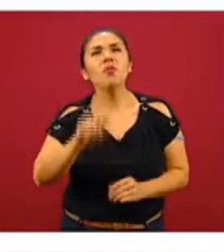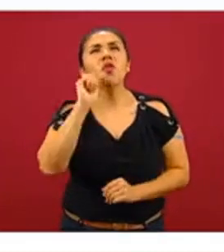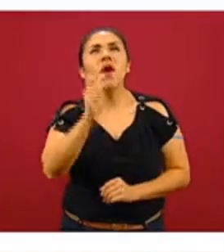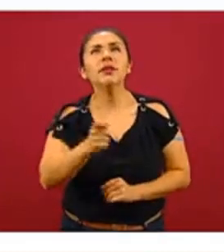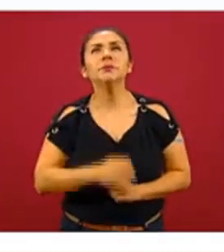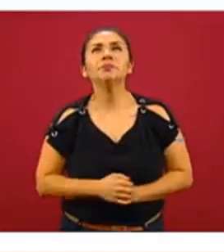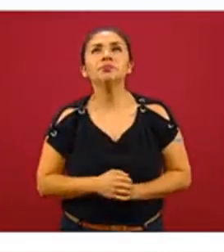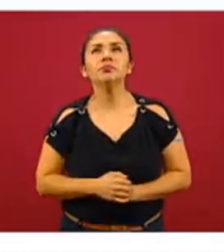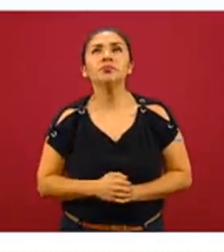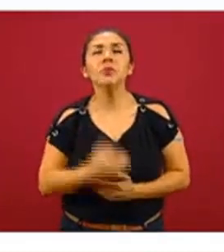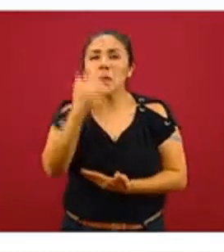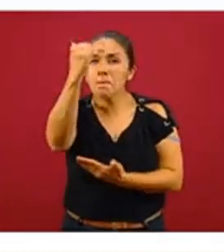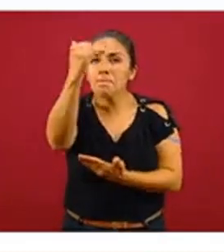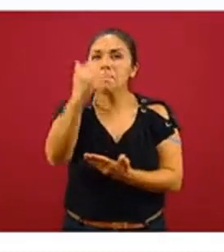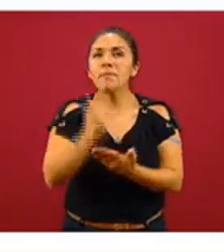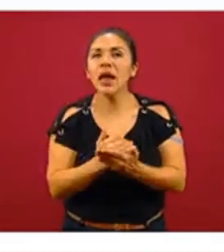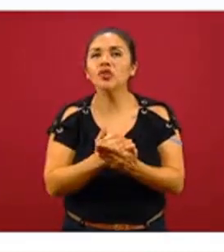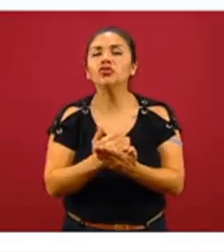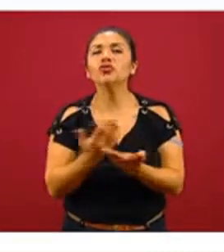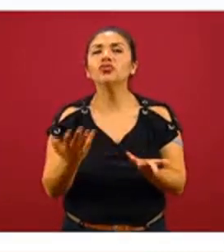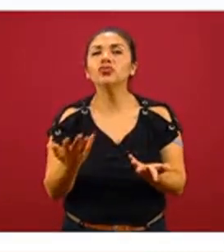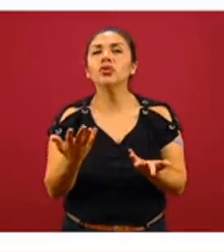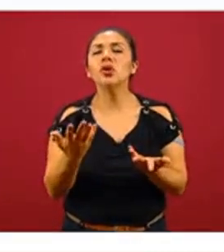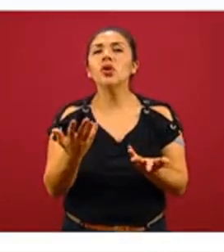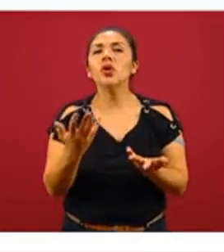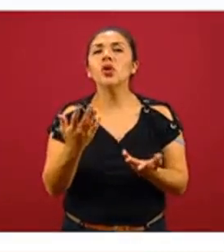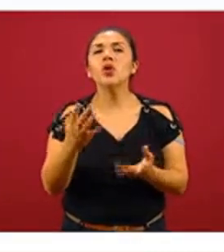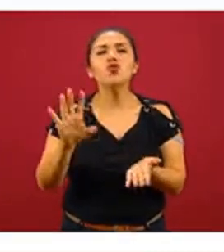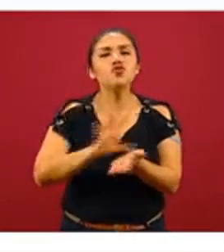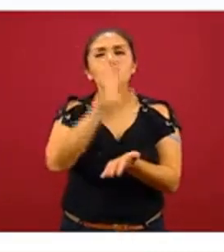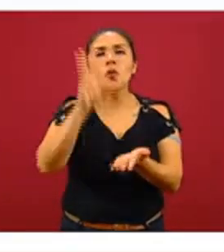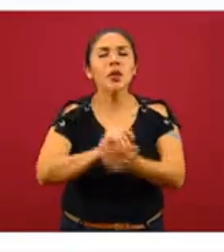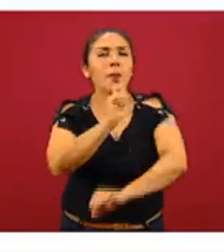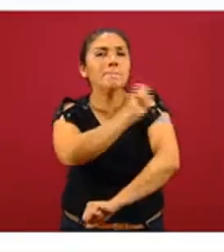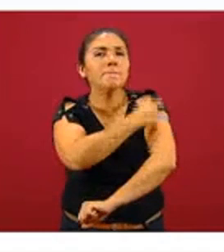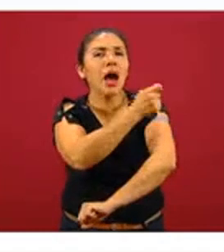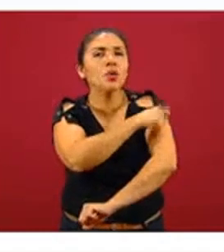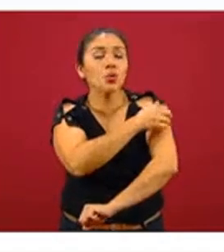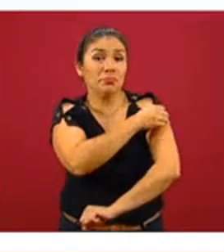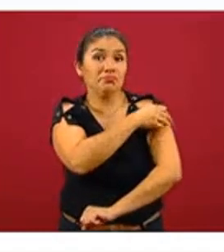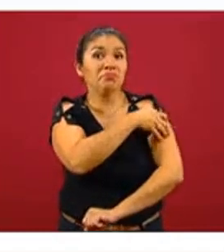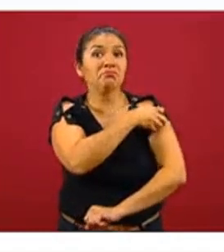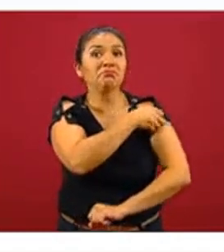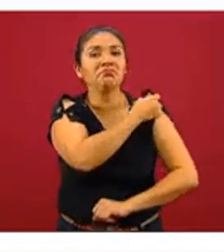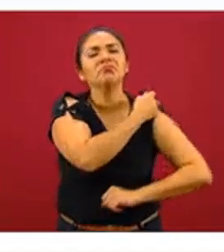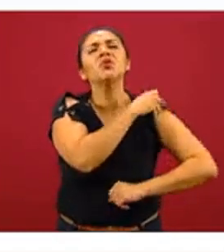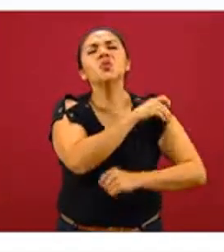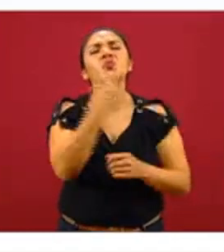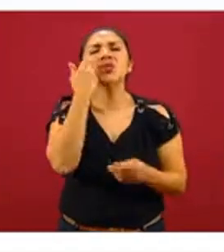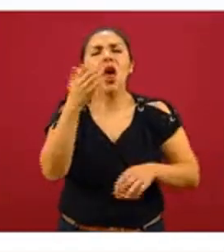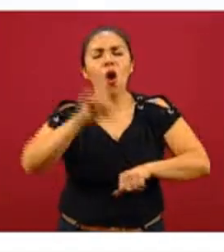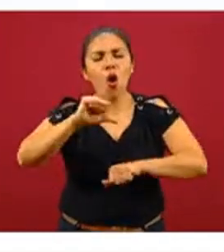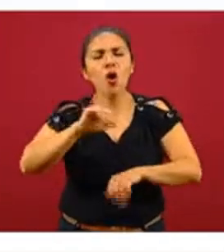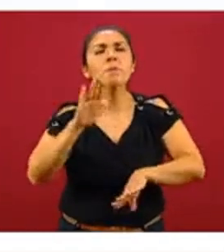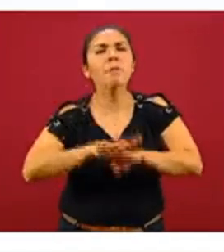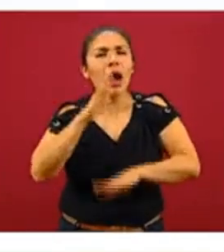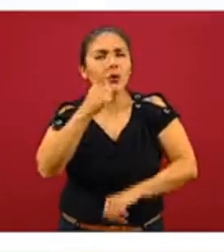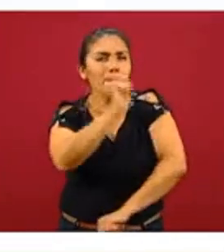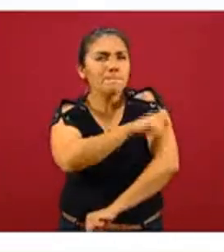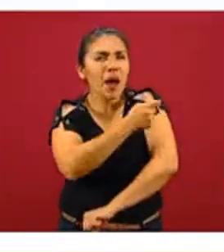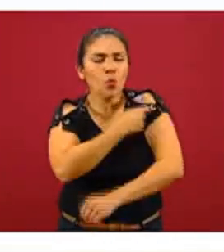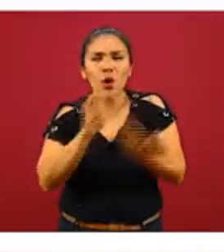la disminución de las tasas de cobertura de vacunación. ¿Cuánto quisiéramos tener hoy día una vacuna contra